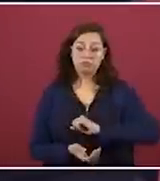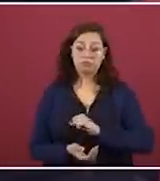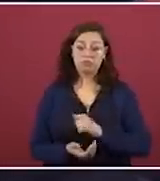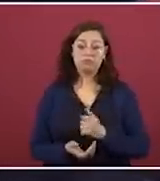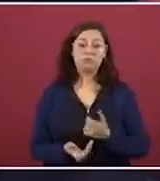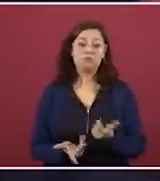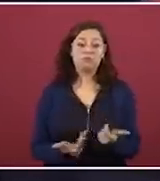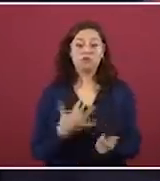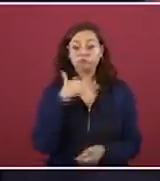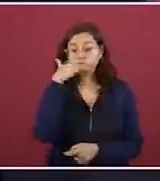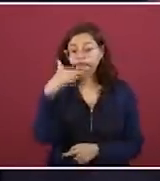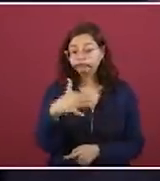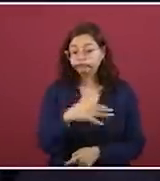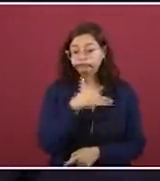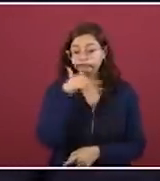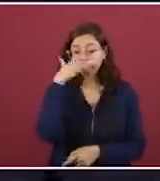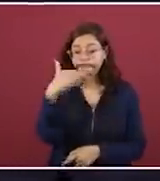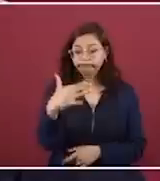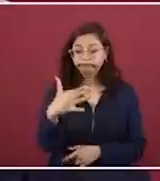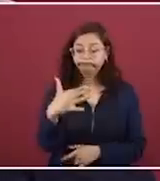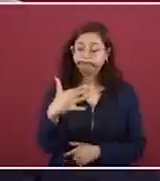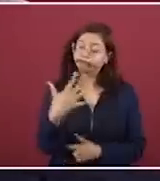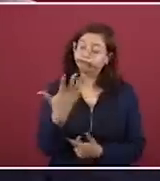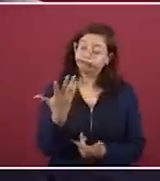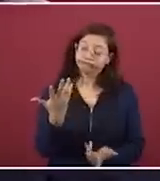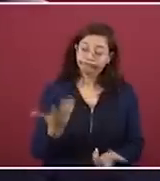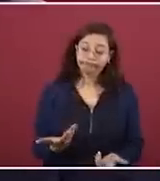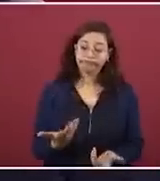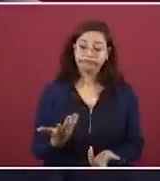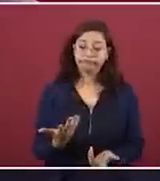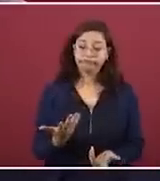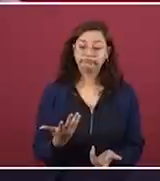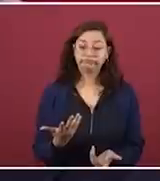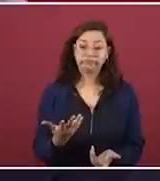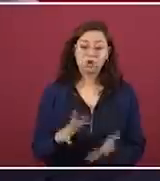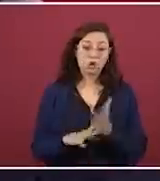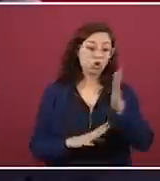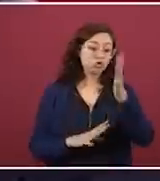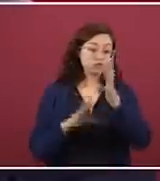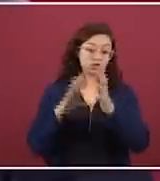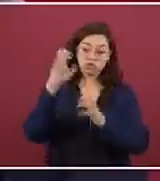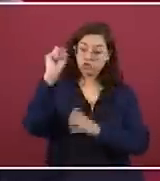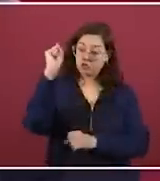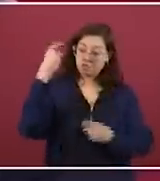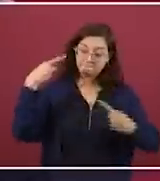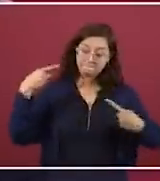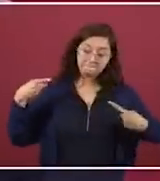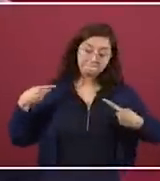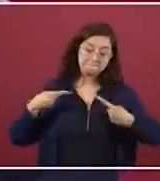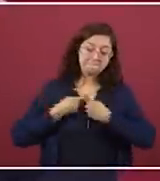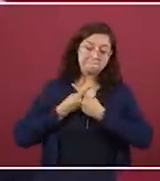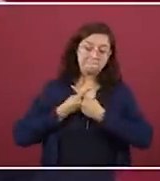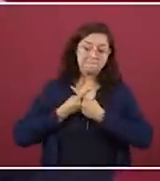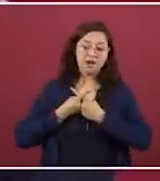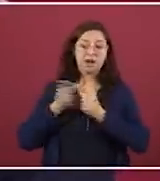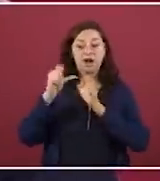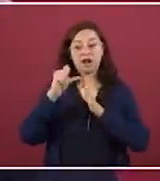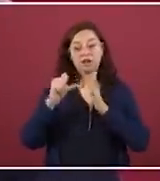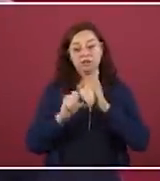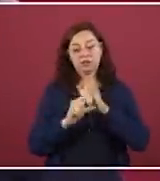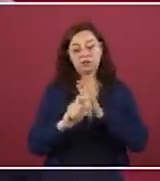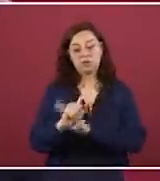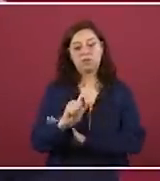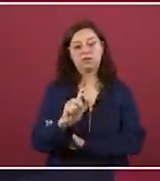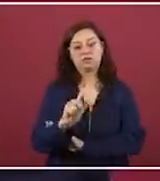corrupción, sin duda. Se viola la Constitución, el artículo 28,